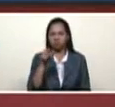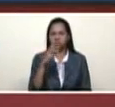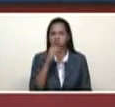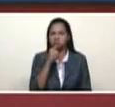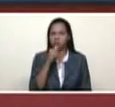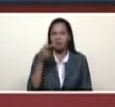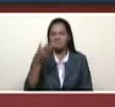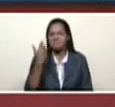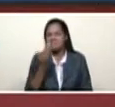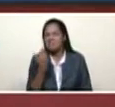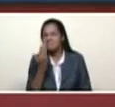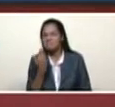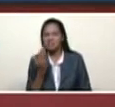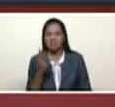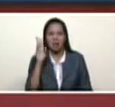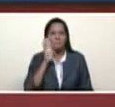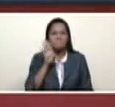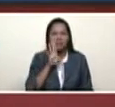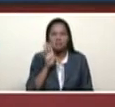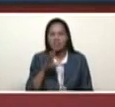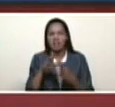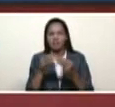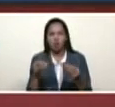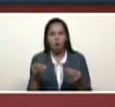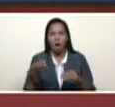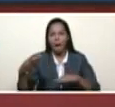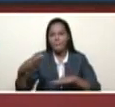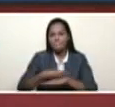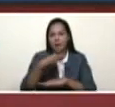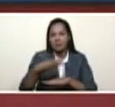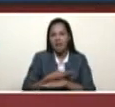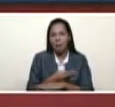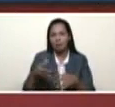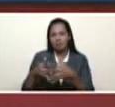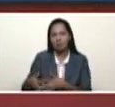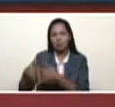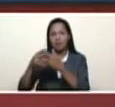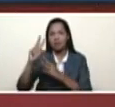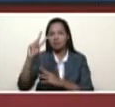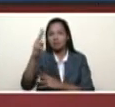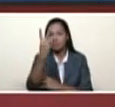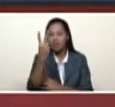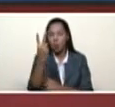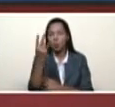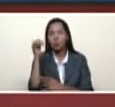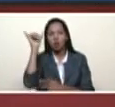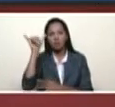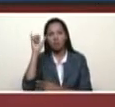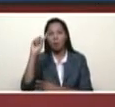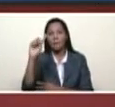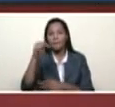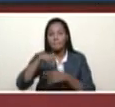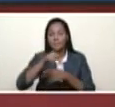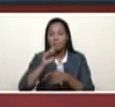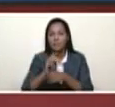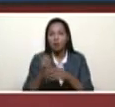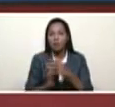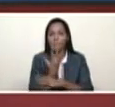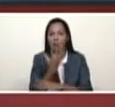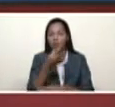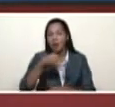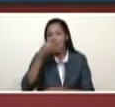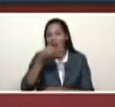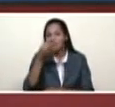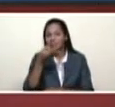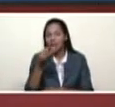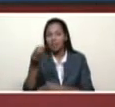las mentiras más asquerosas de Miami y del imperialismo. Segundo video, primero de mayo, en la tarde, más